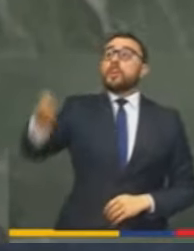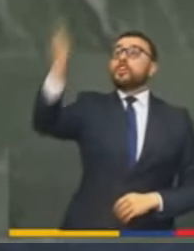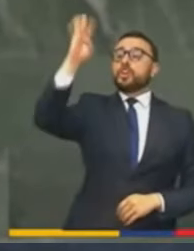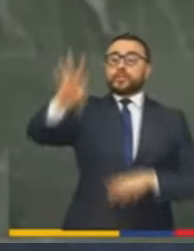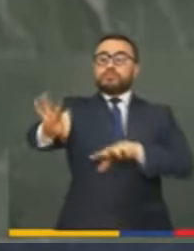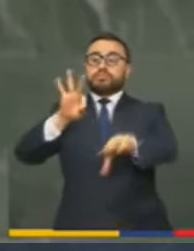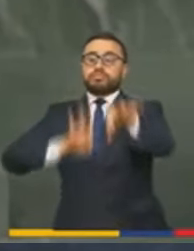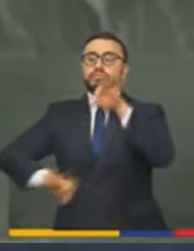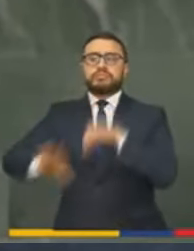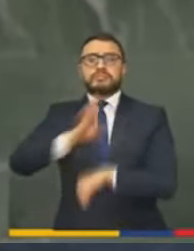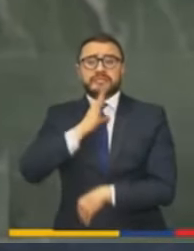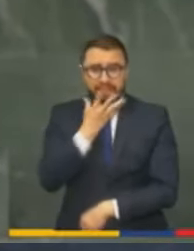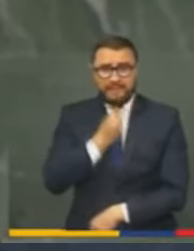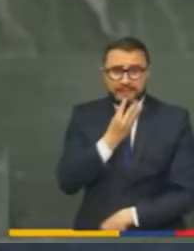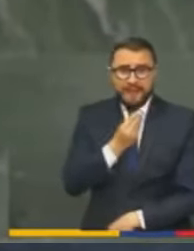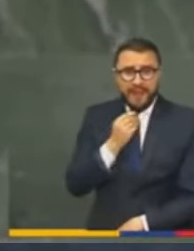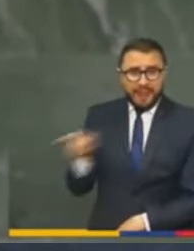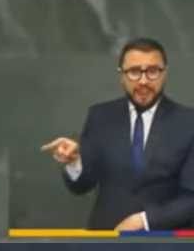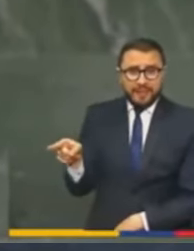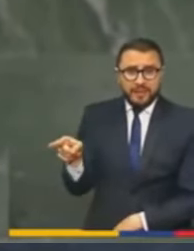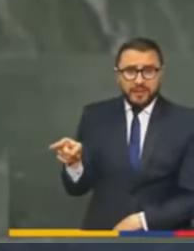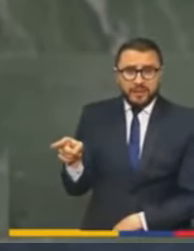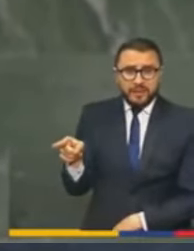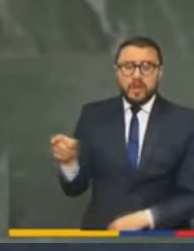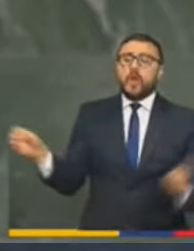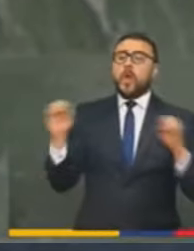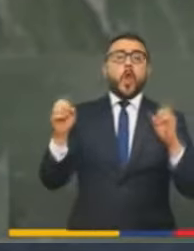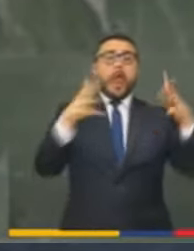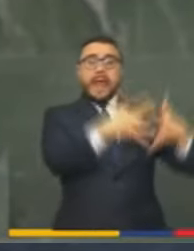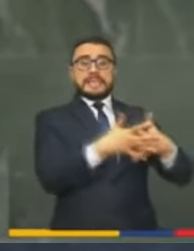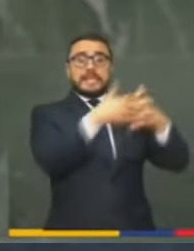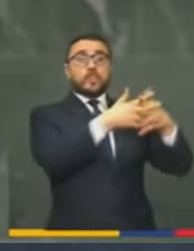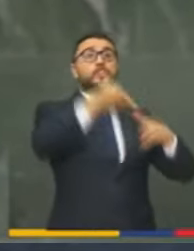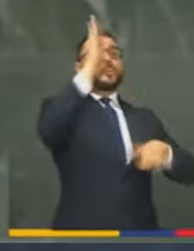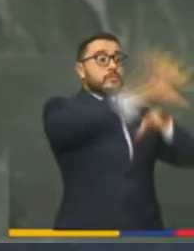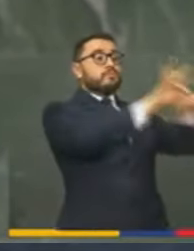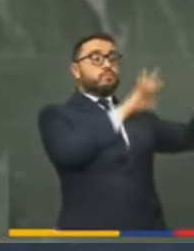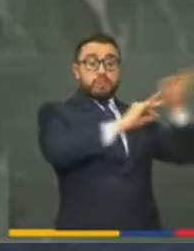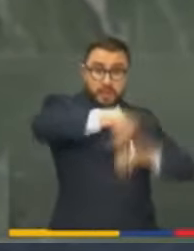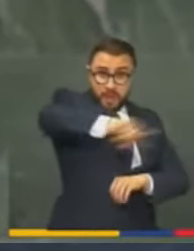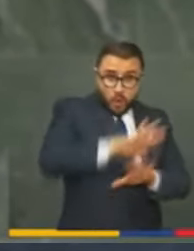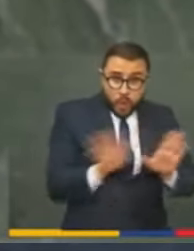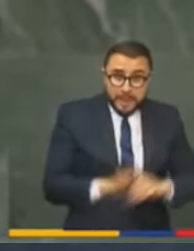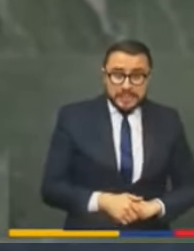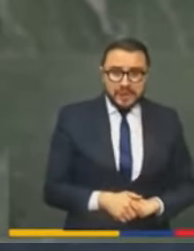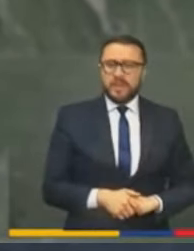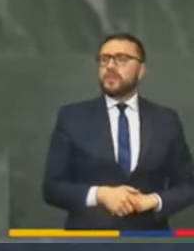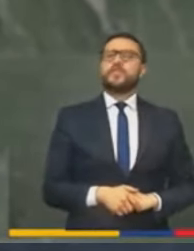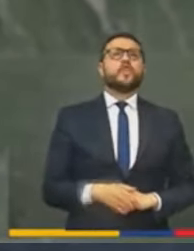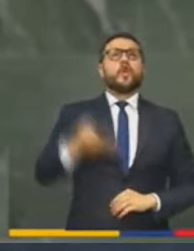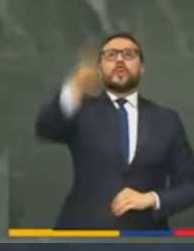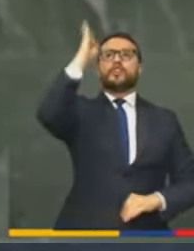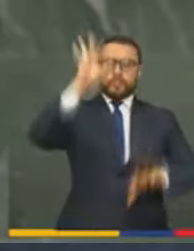de Israel, no es el pueblo de los Estados Unidos de Norteamérica, sino que el pueblo de Dios es